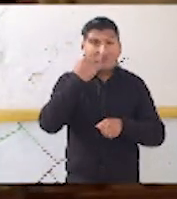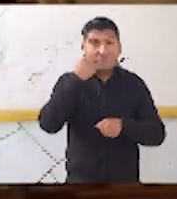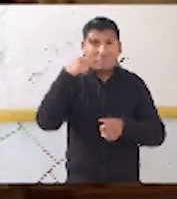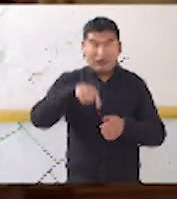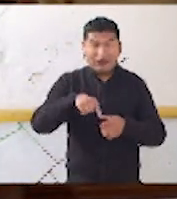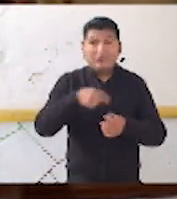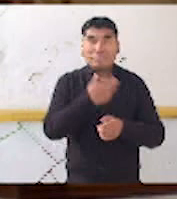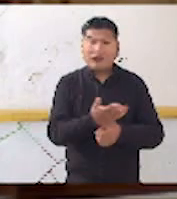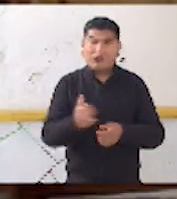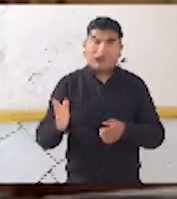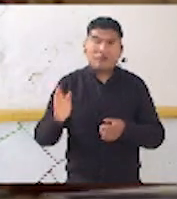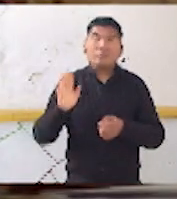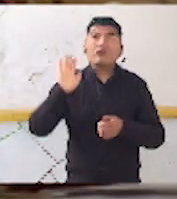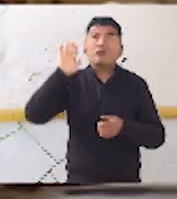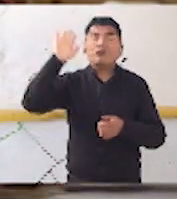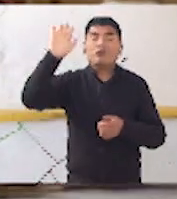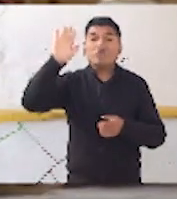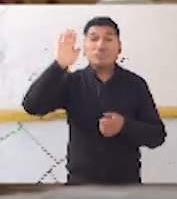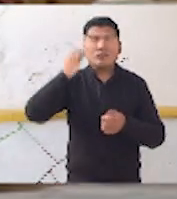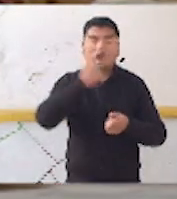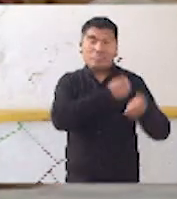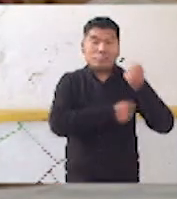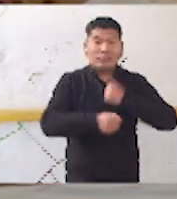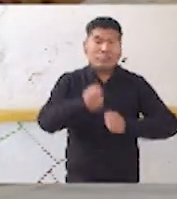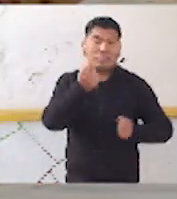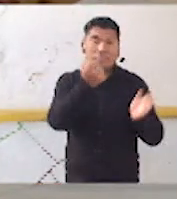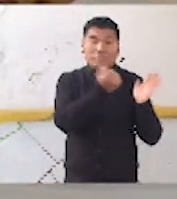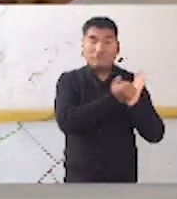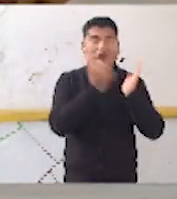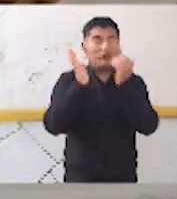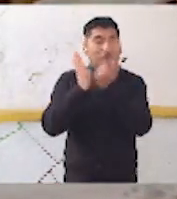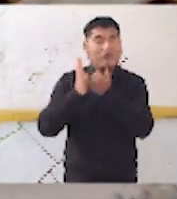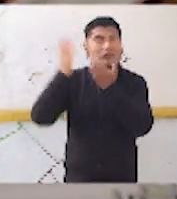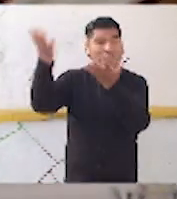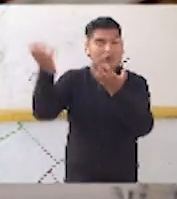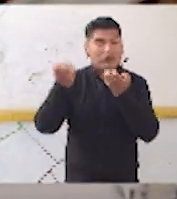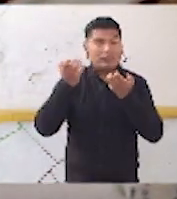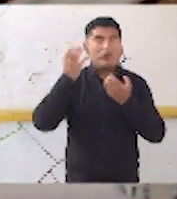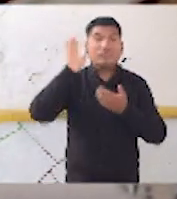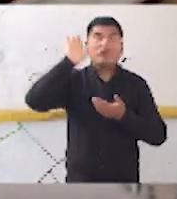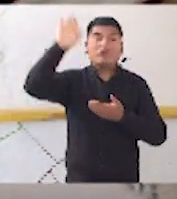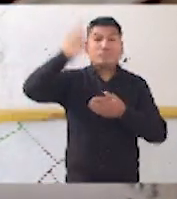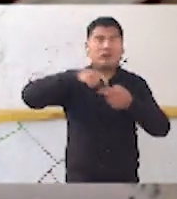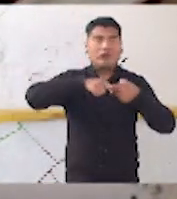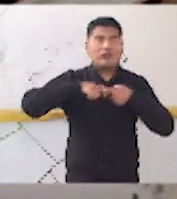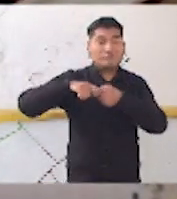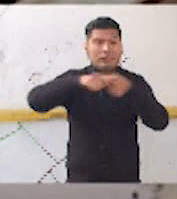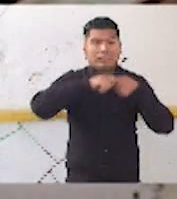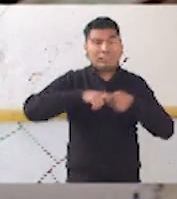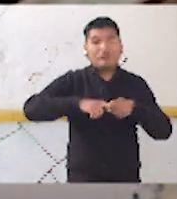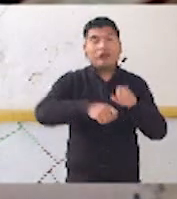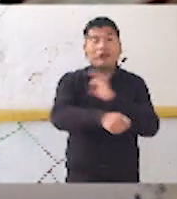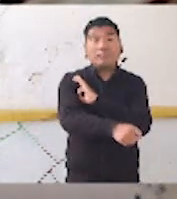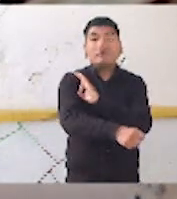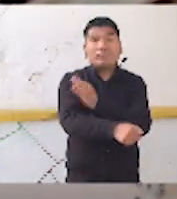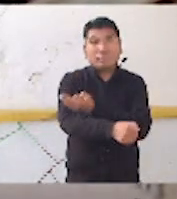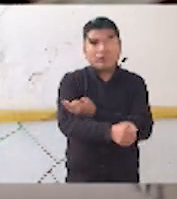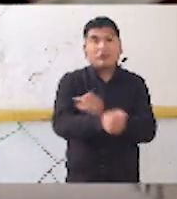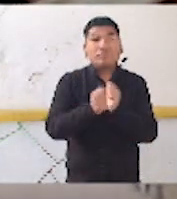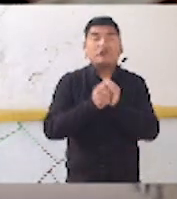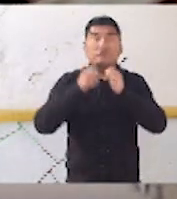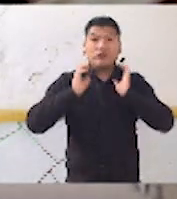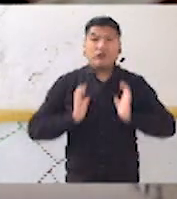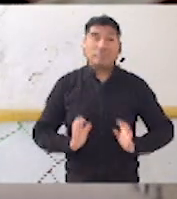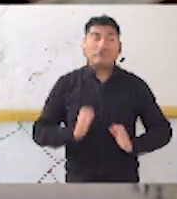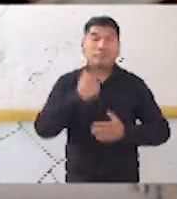la víctima por cuya inmolación quisiste devolvernos tu amistad, para que, fortalecidos con el cuerpo